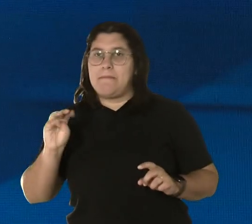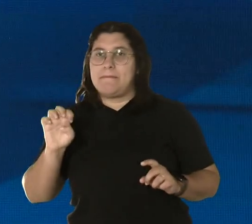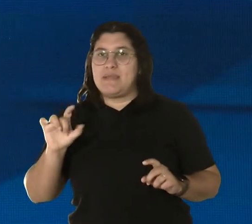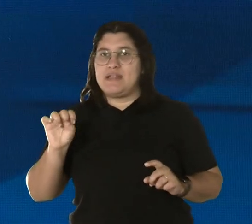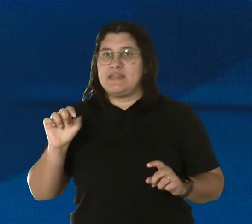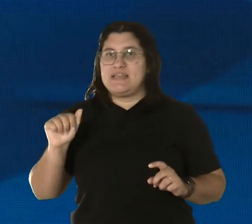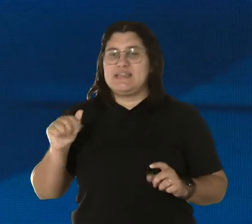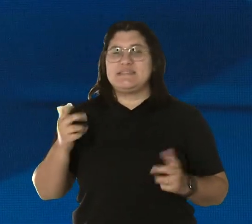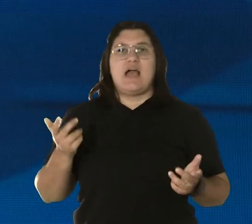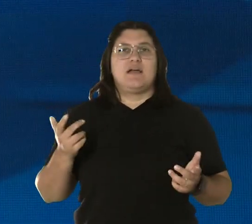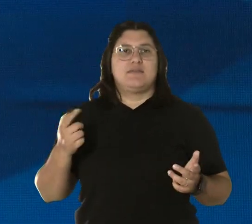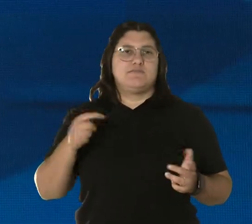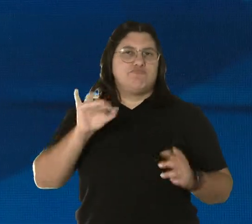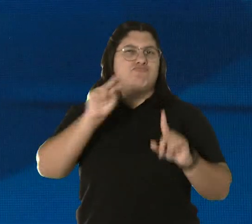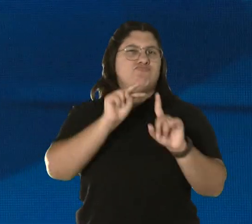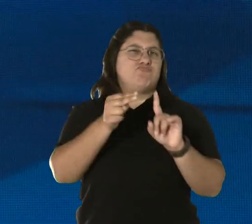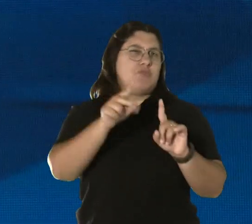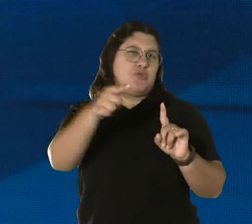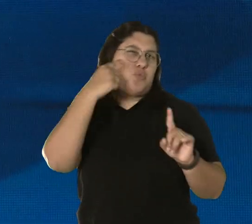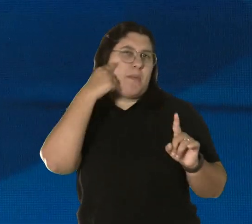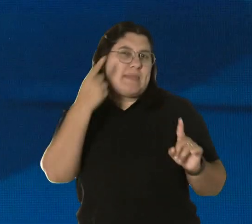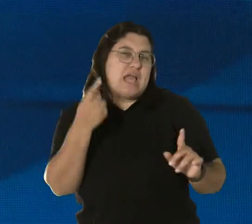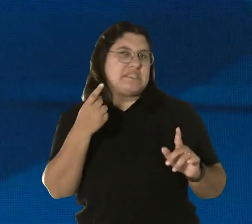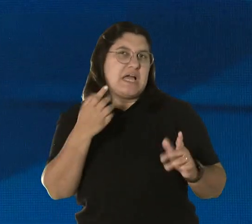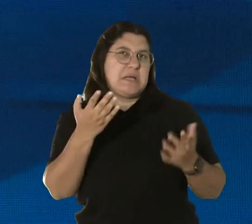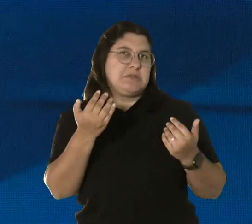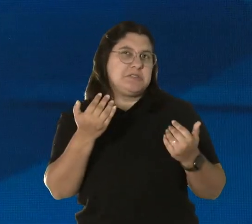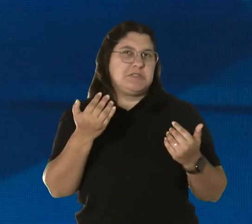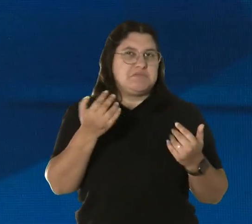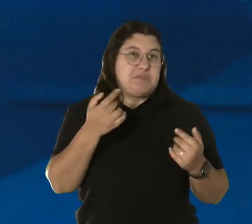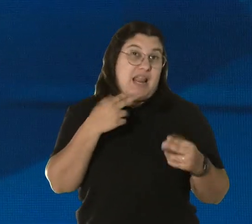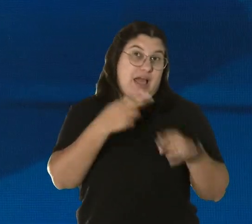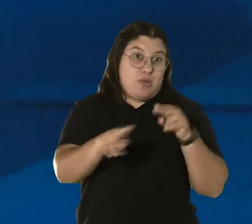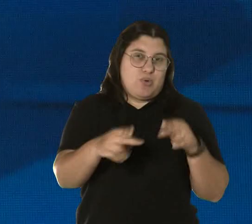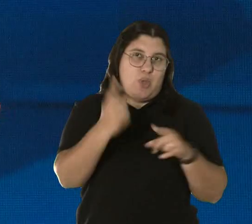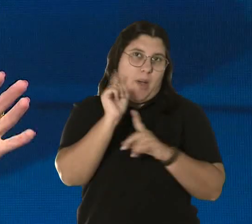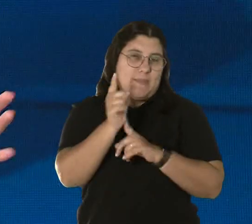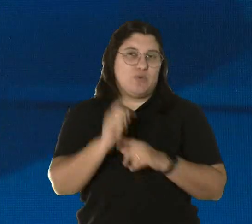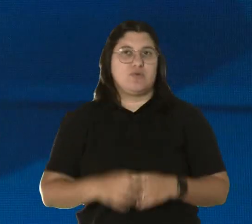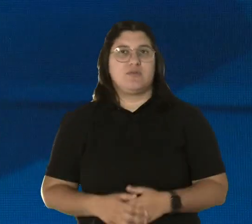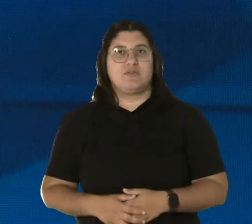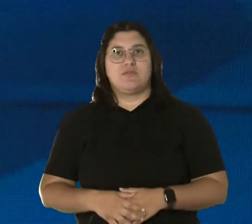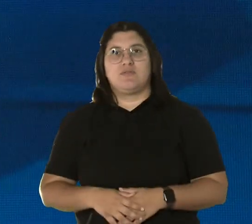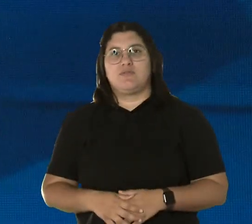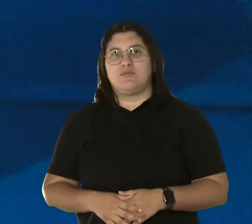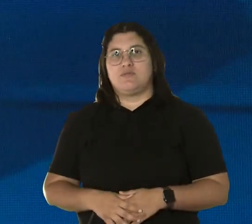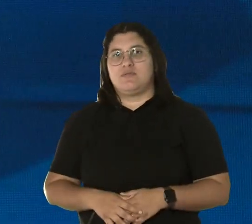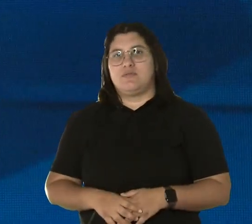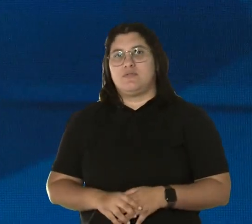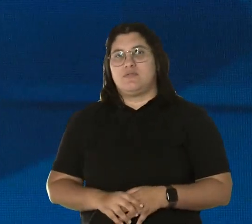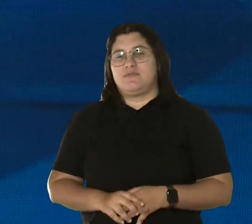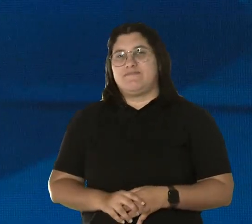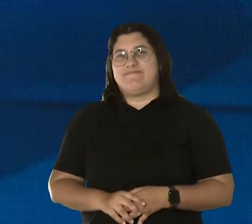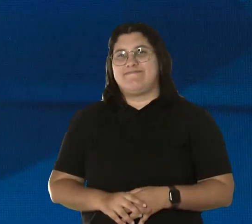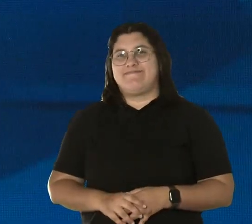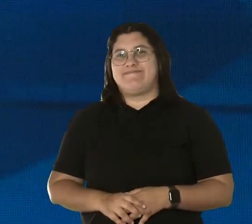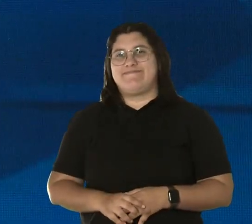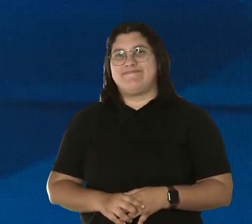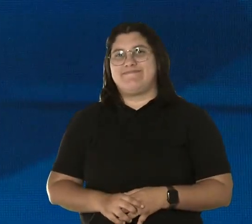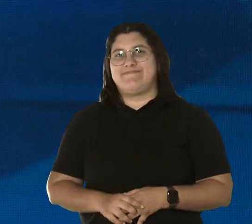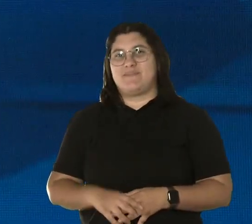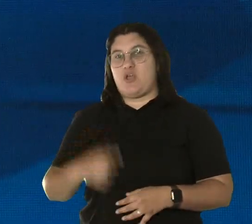desde su punto de vista, ¿cómo usted lo define en pocas palabras? Porque ya nos queda un minuto. Brevemente, yo trabajo ayudando a los patronos a